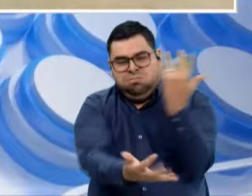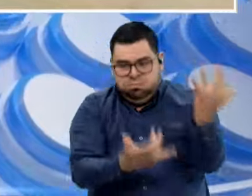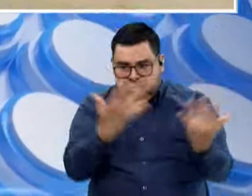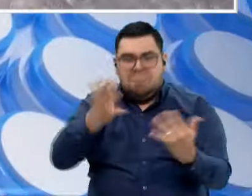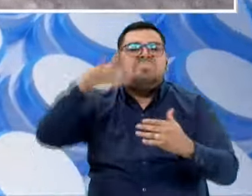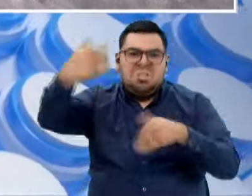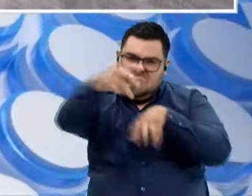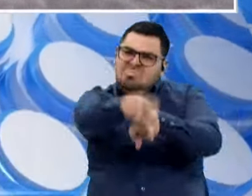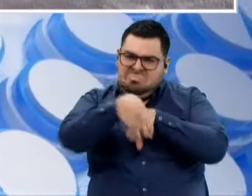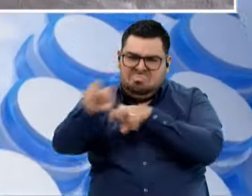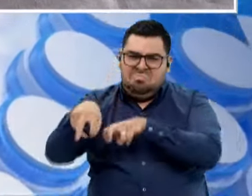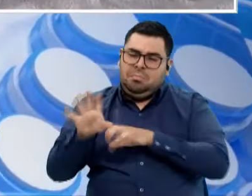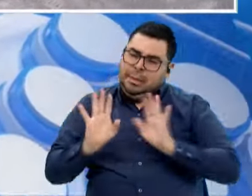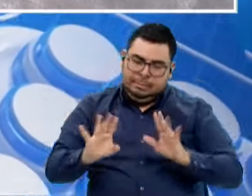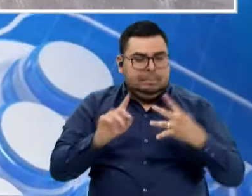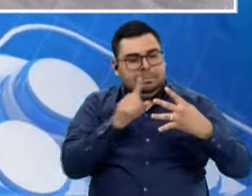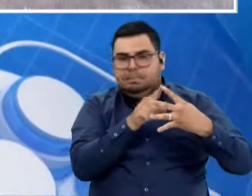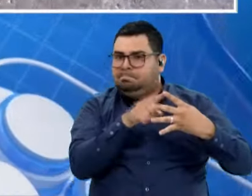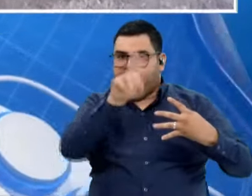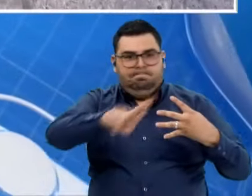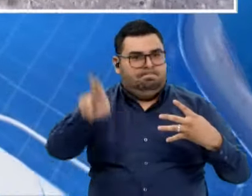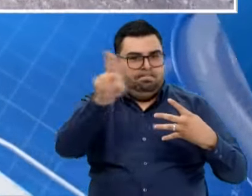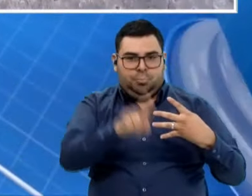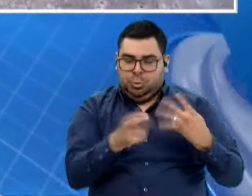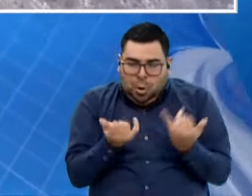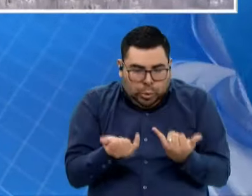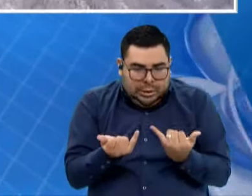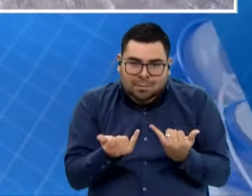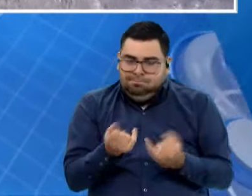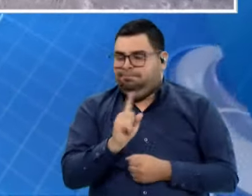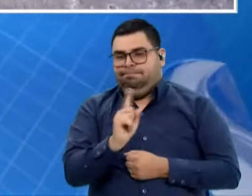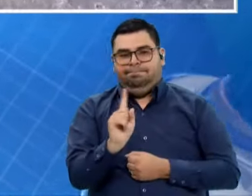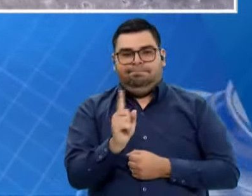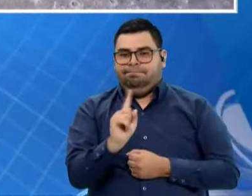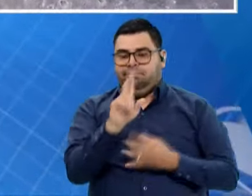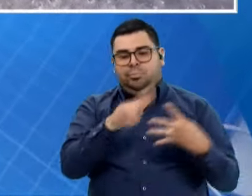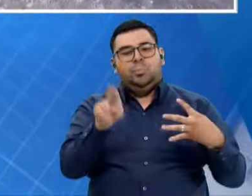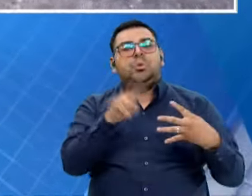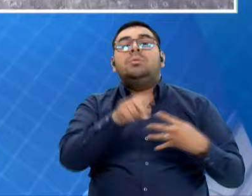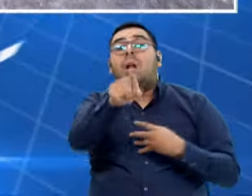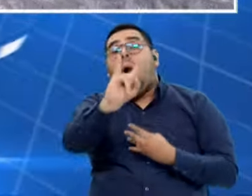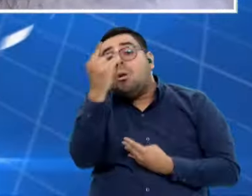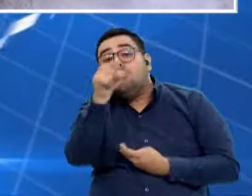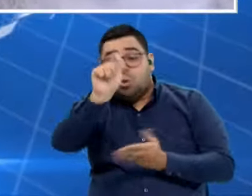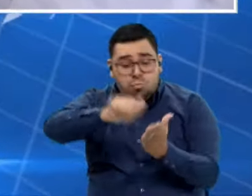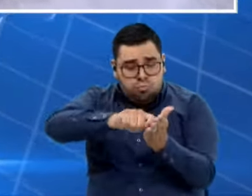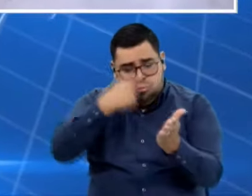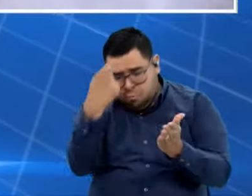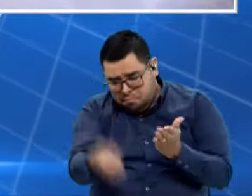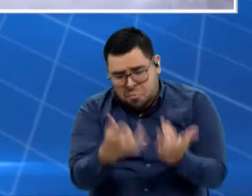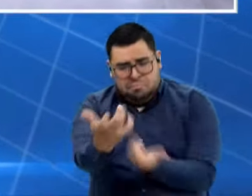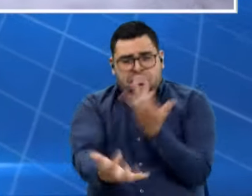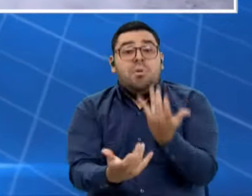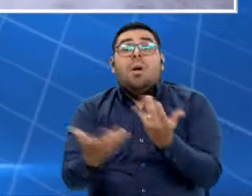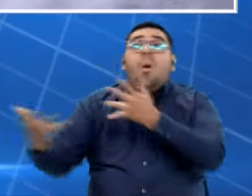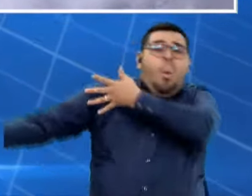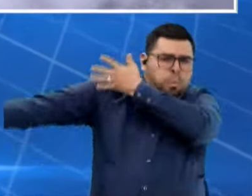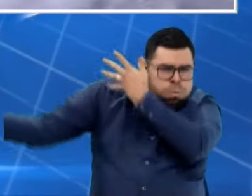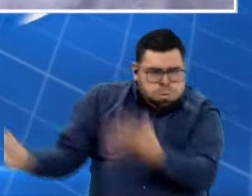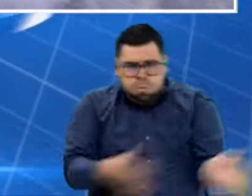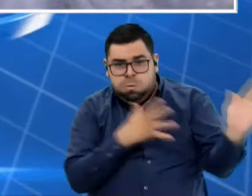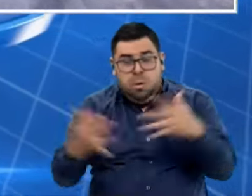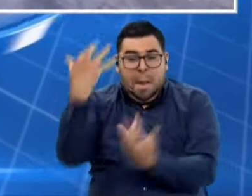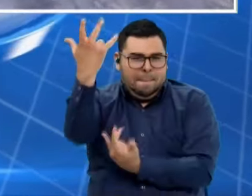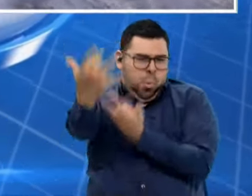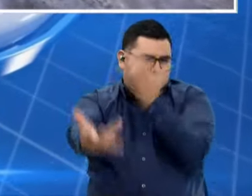Esa actividad por este momento se debe restringir porque al tener una fogata y no se pueda controlar y más con los vientos que tenemos en este momento, pues